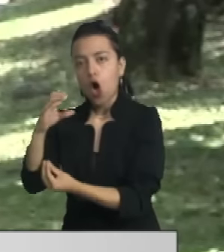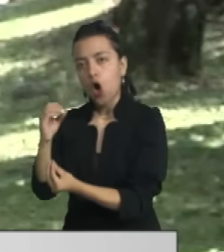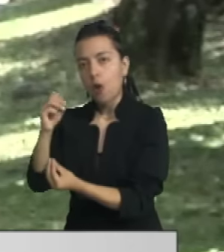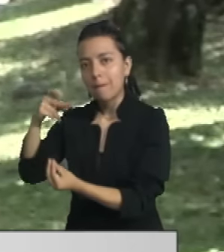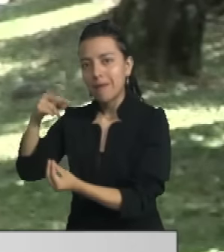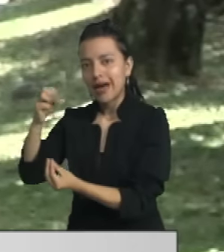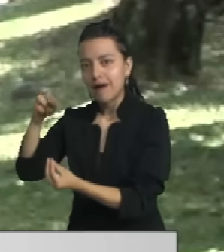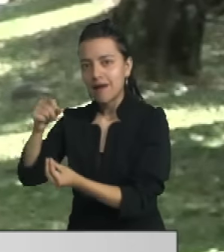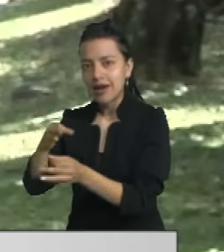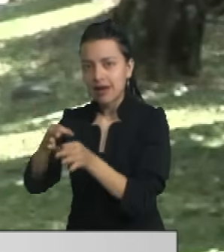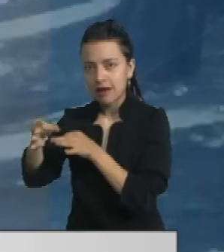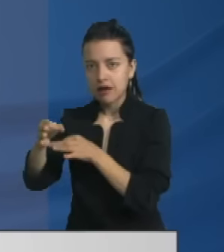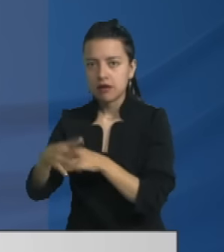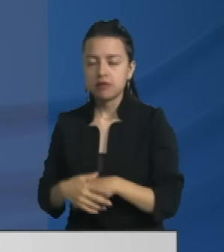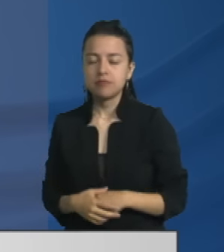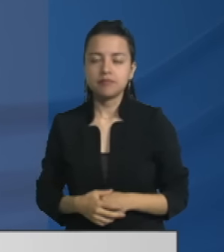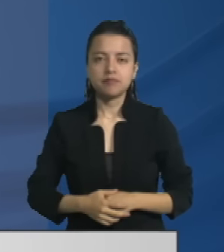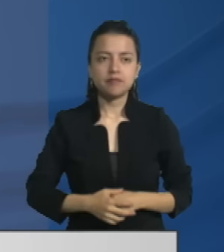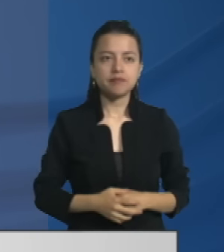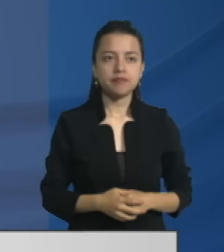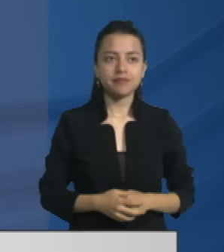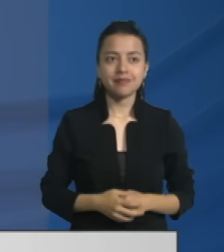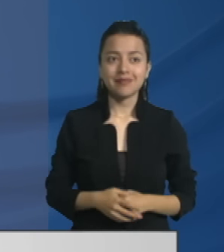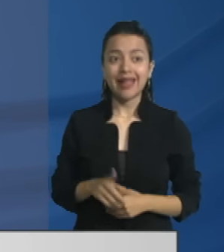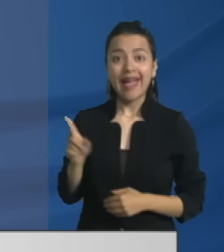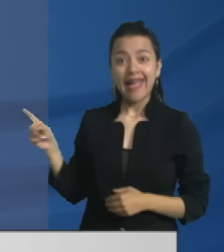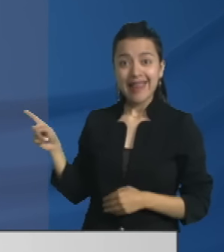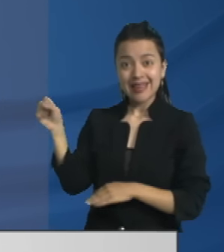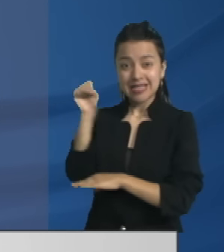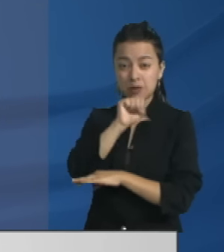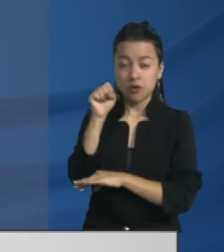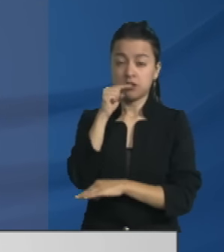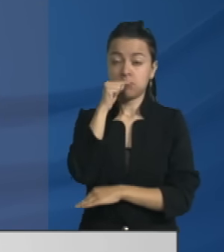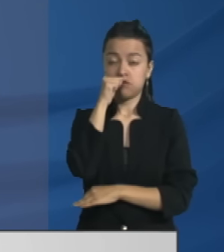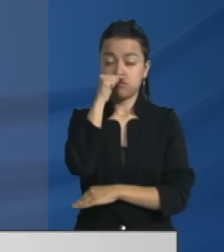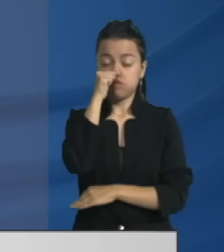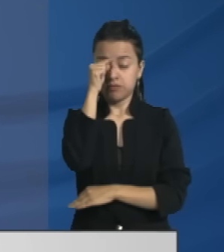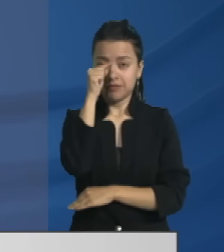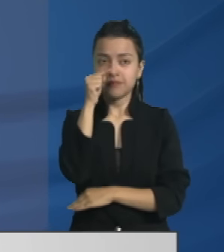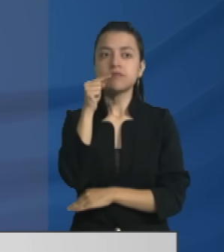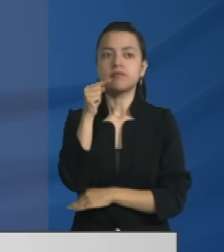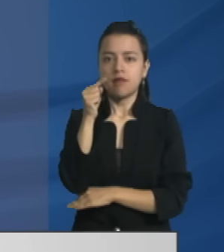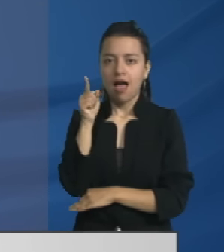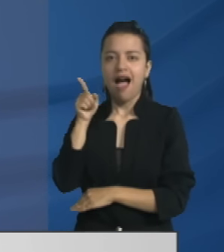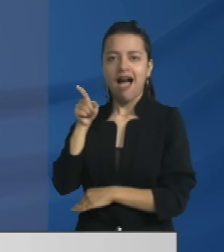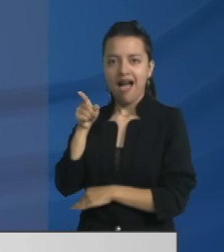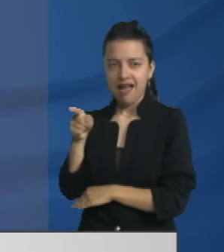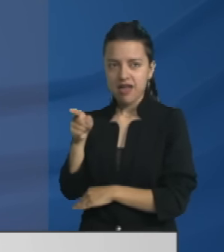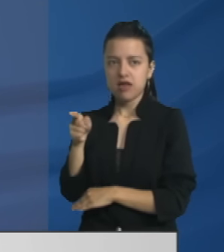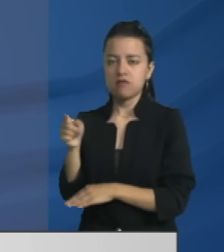en campo Valdés en esta camioneta de alta gama fue asesinado